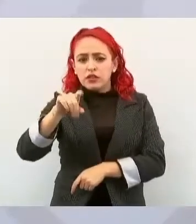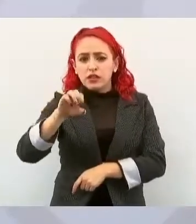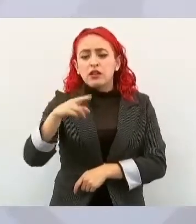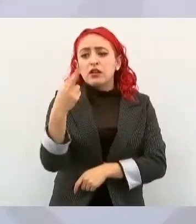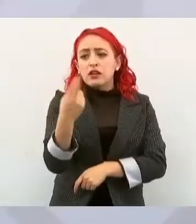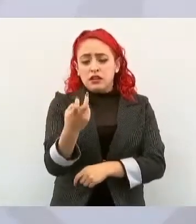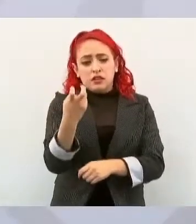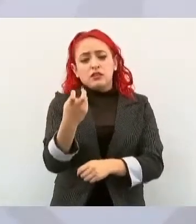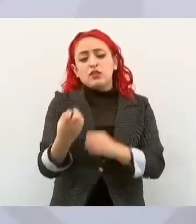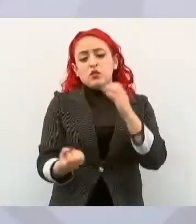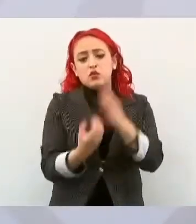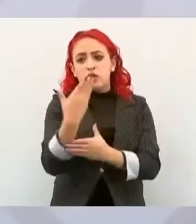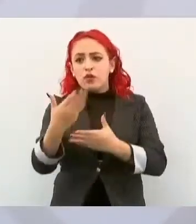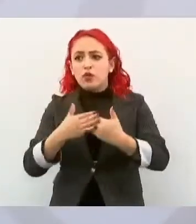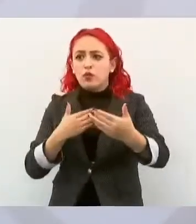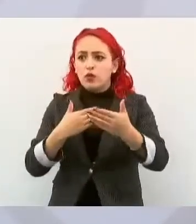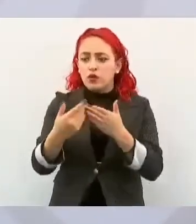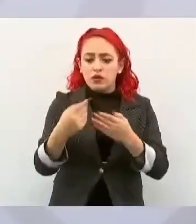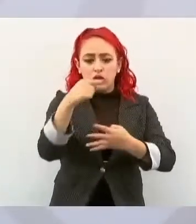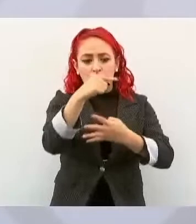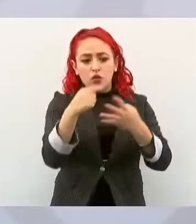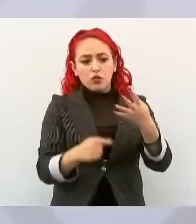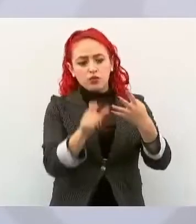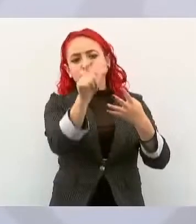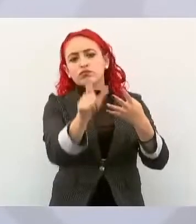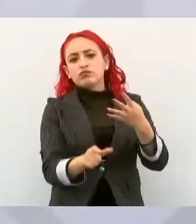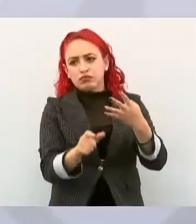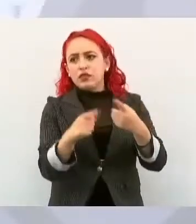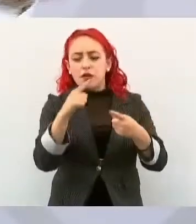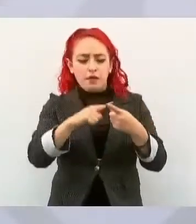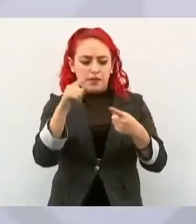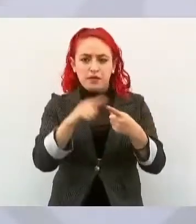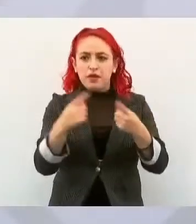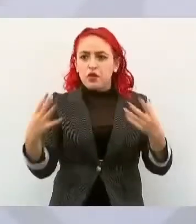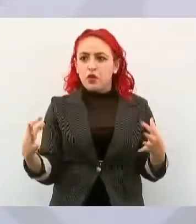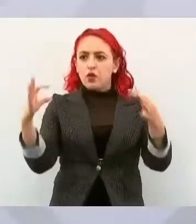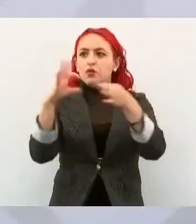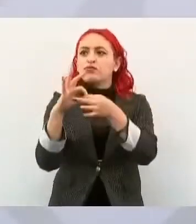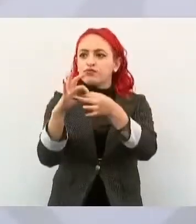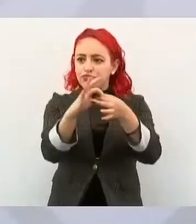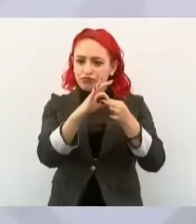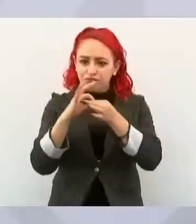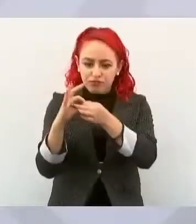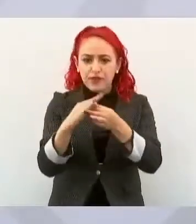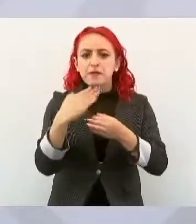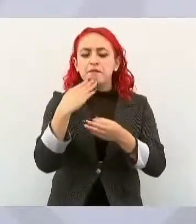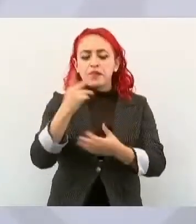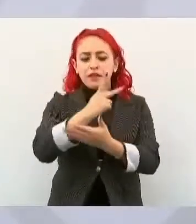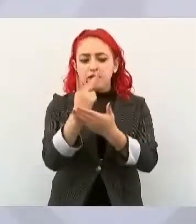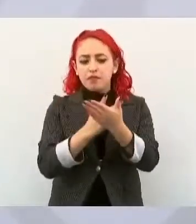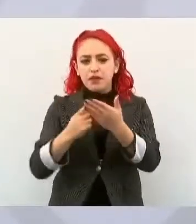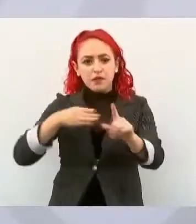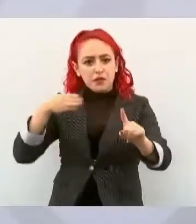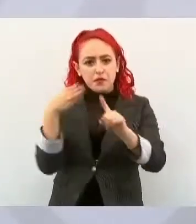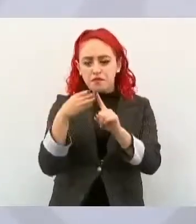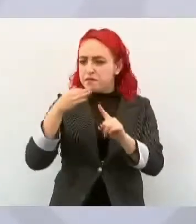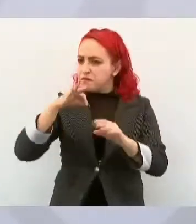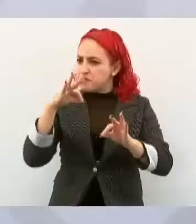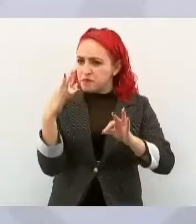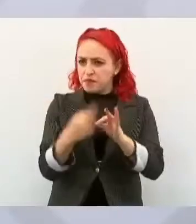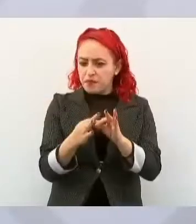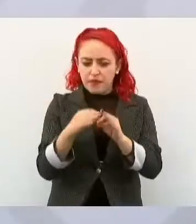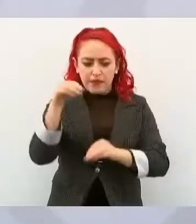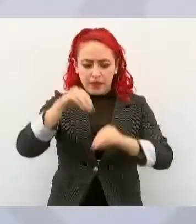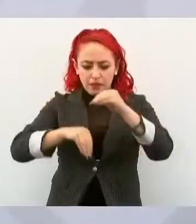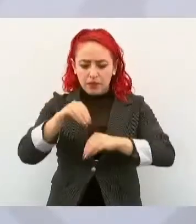surgido este nuevo modelo, con cuatro características también. Primero, unificado, con planeación central y una operación